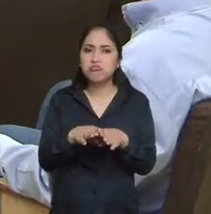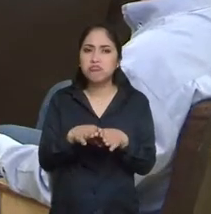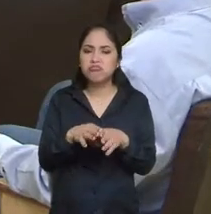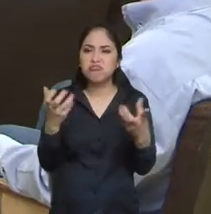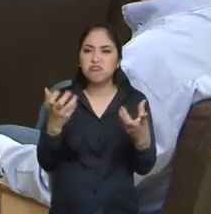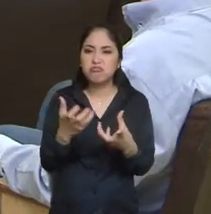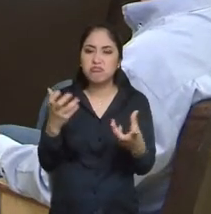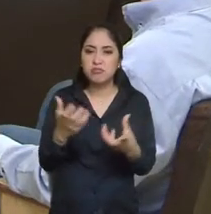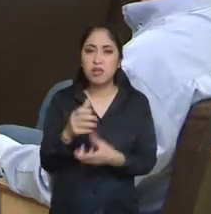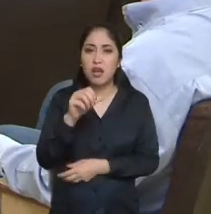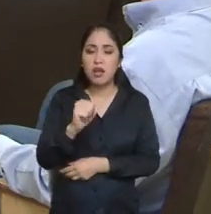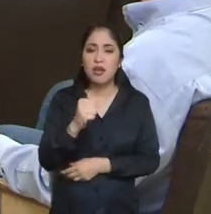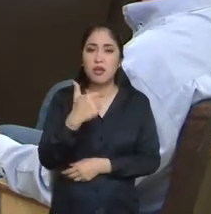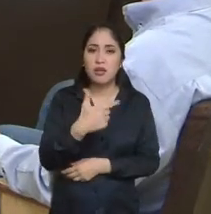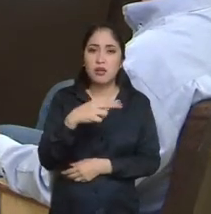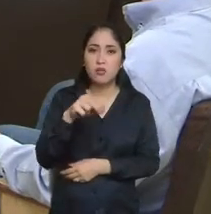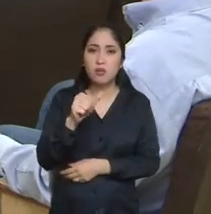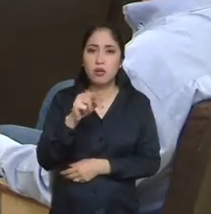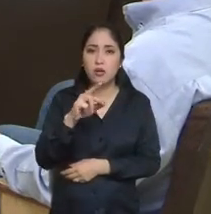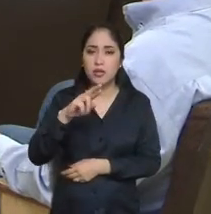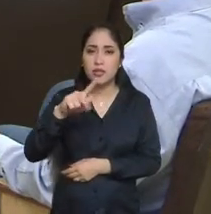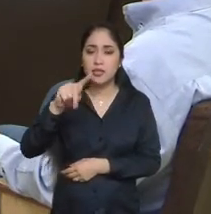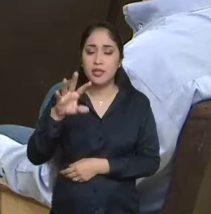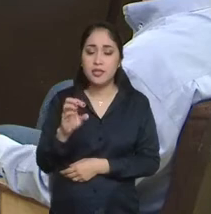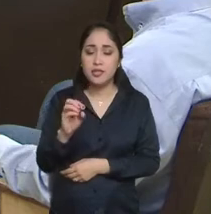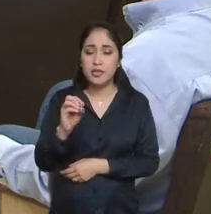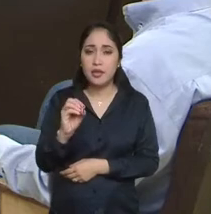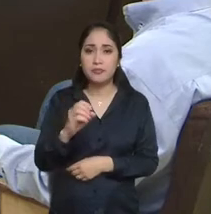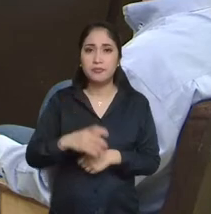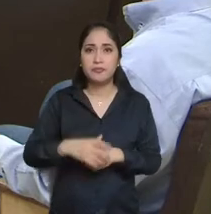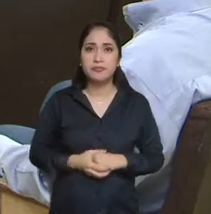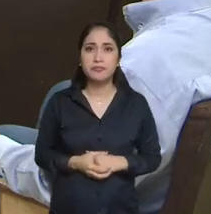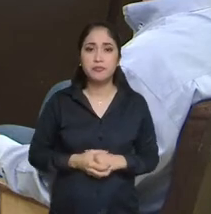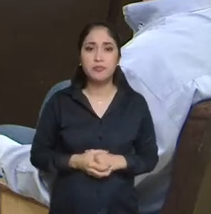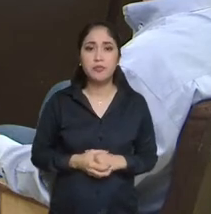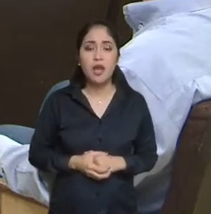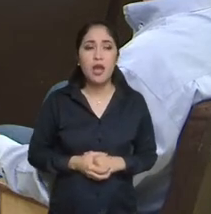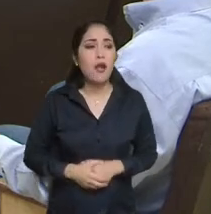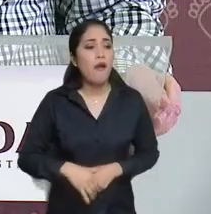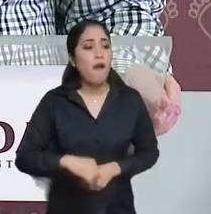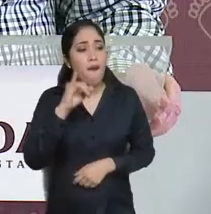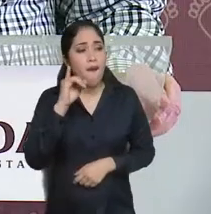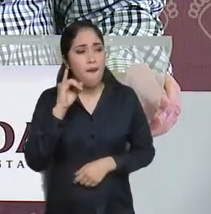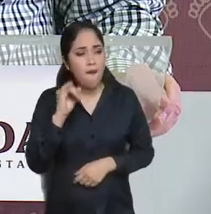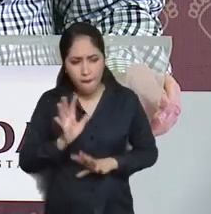pasar una nota, voy a ver cómo está el registro. Y claro, eso no prescribe.